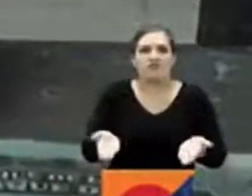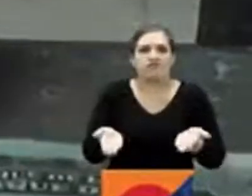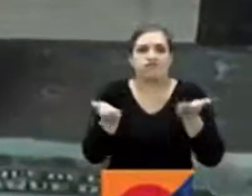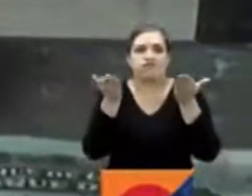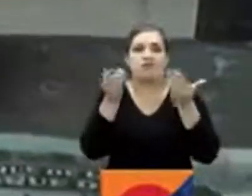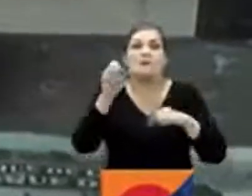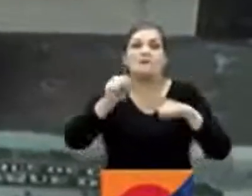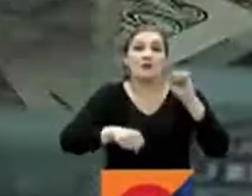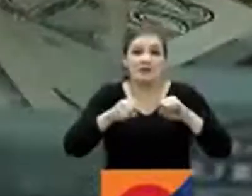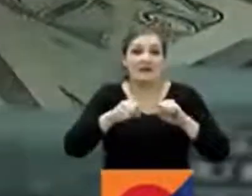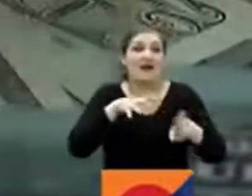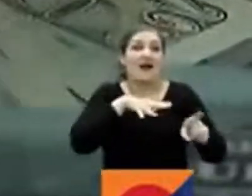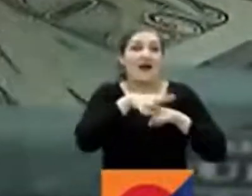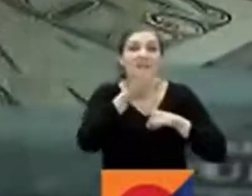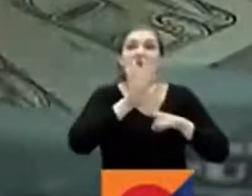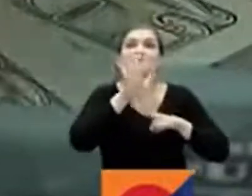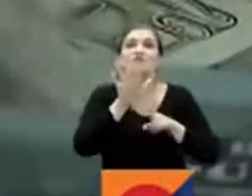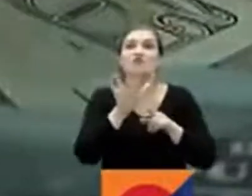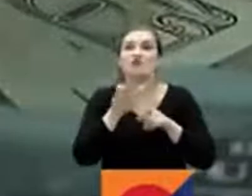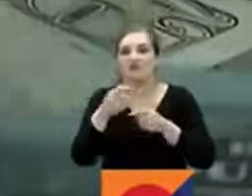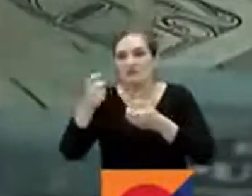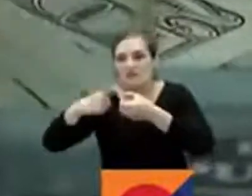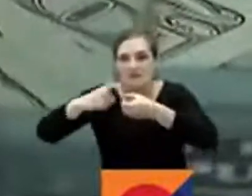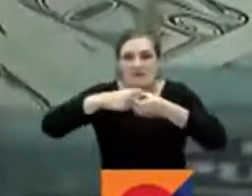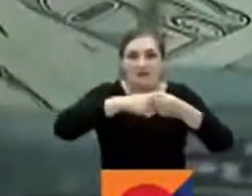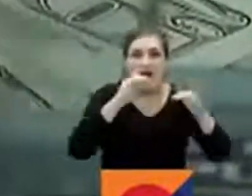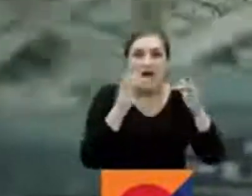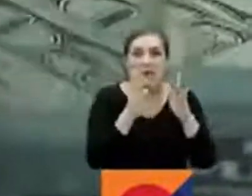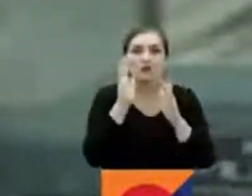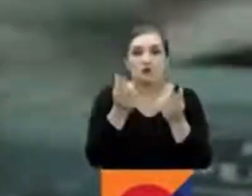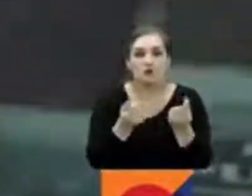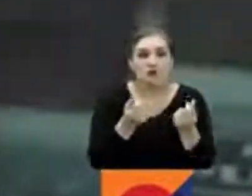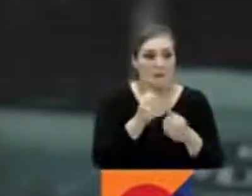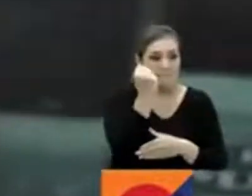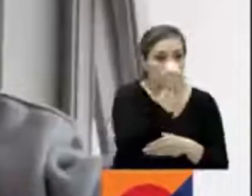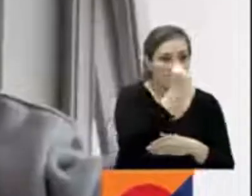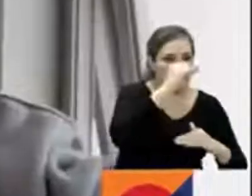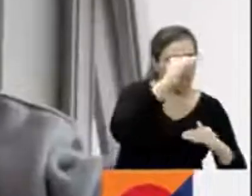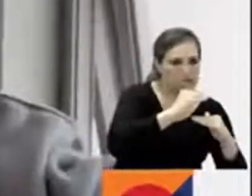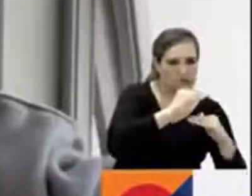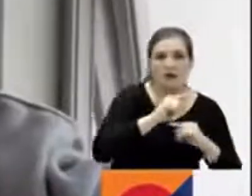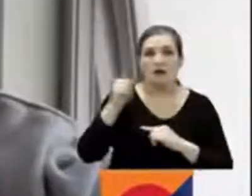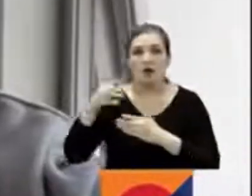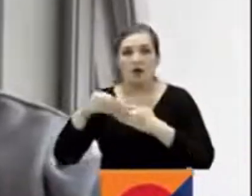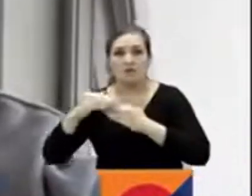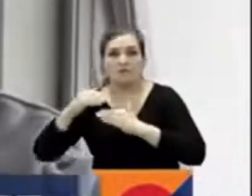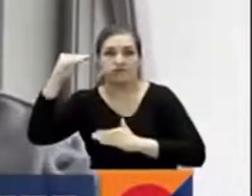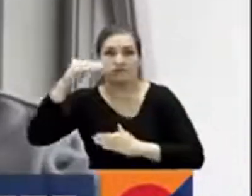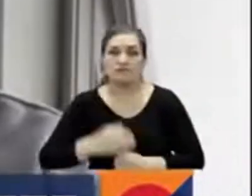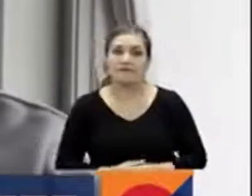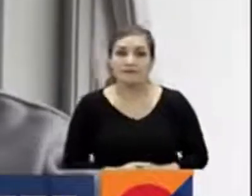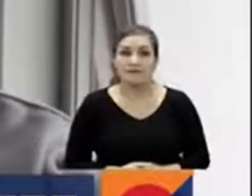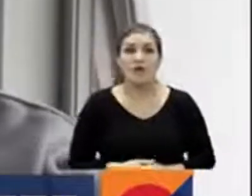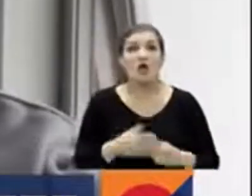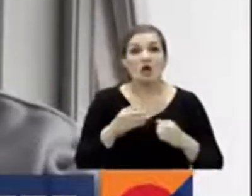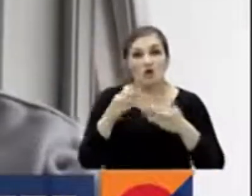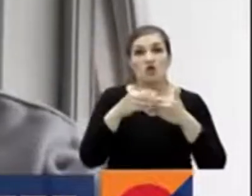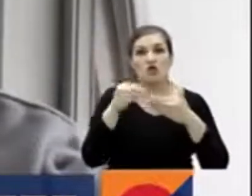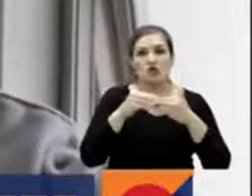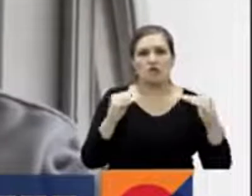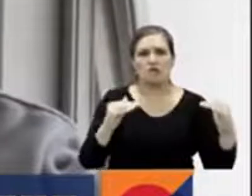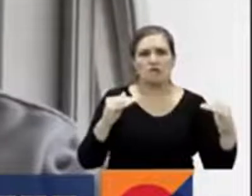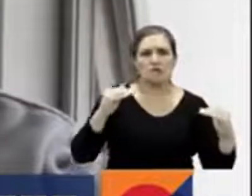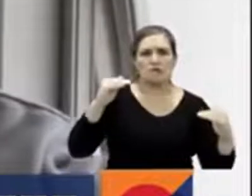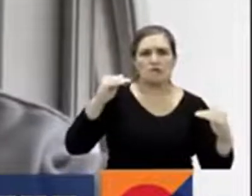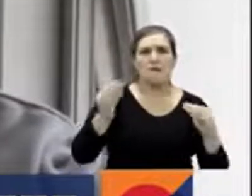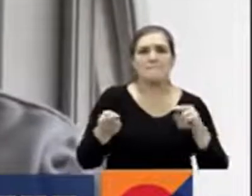afectará la cotización de los activos que estén denominados en moneda local, según los expertos. Y en cuanto al dólar, esperamos que abra unos 150